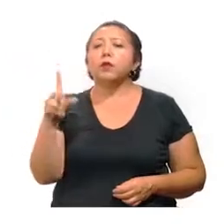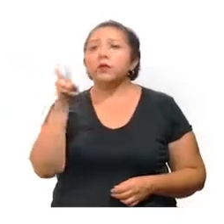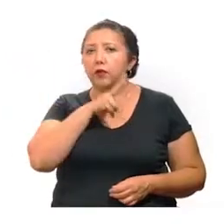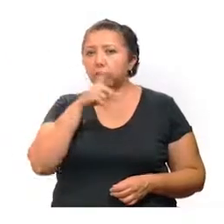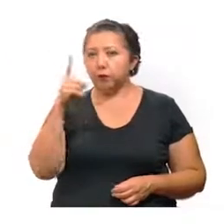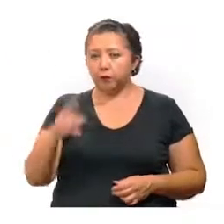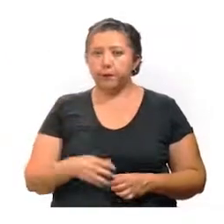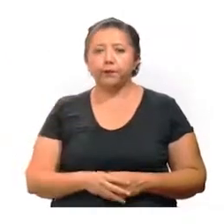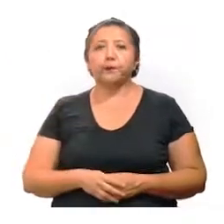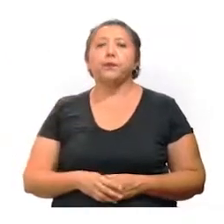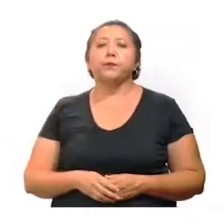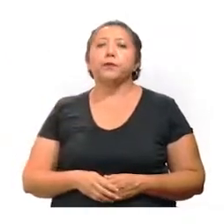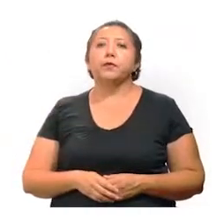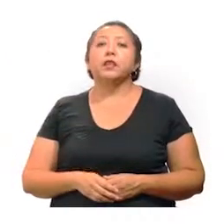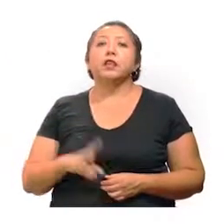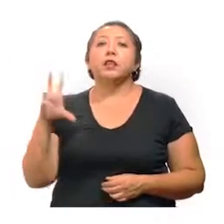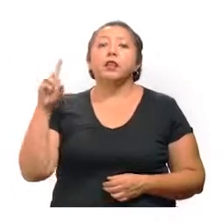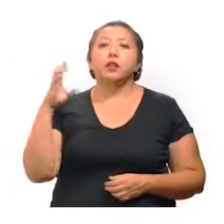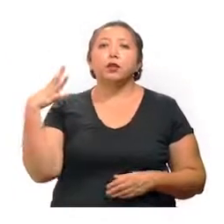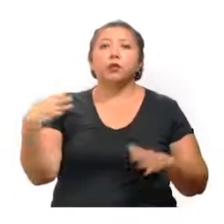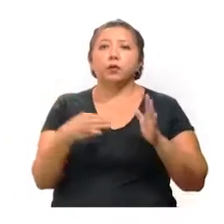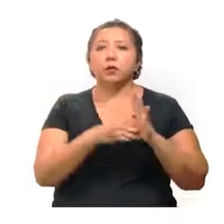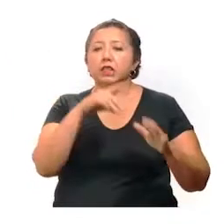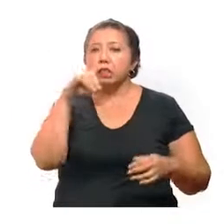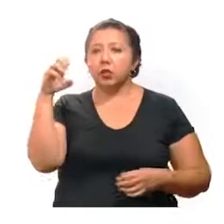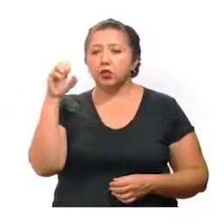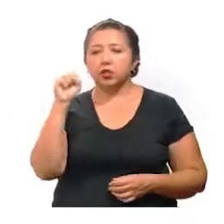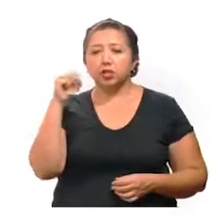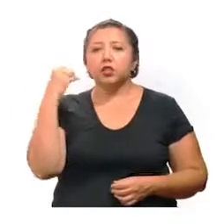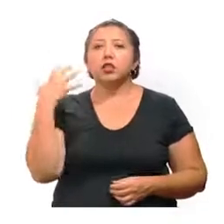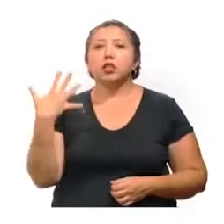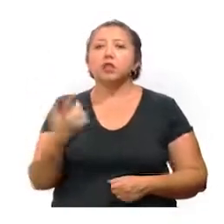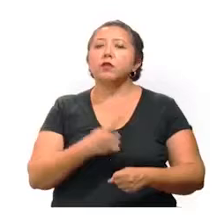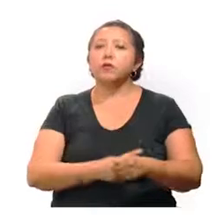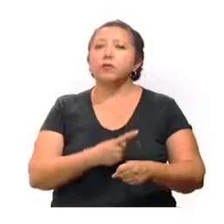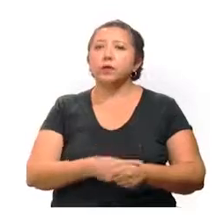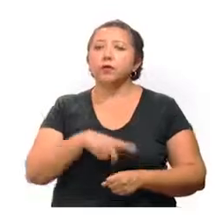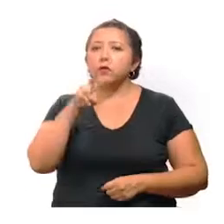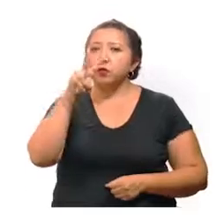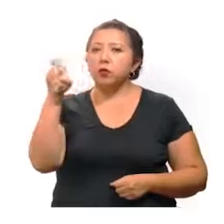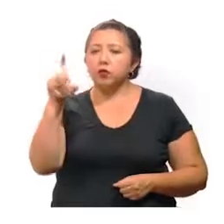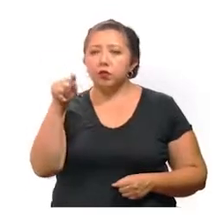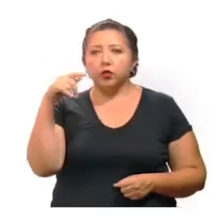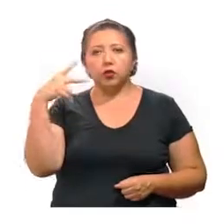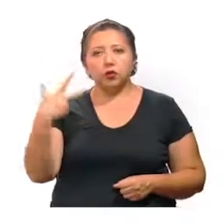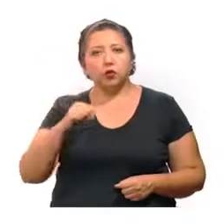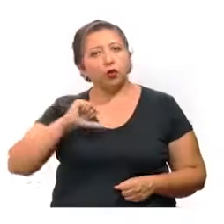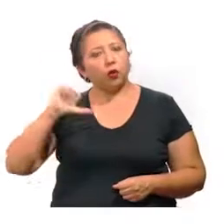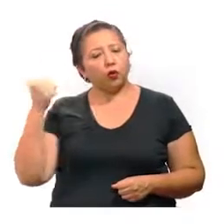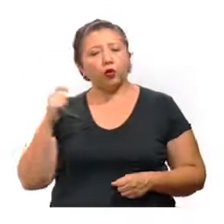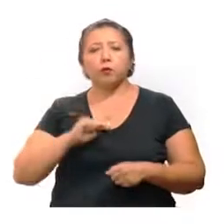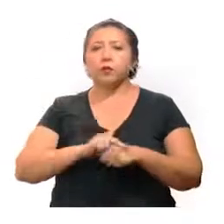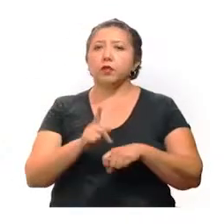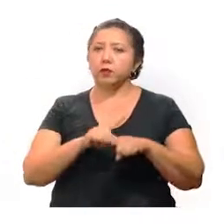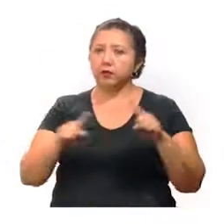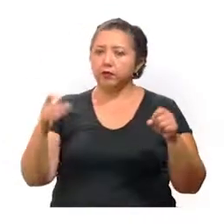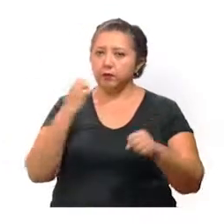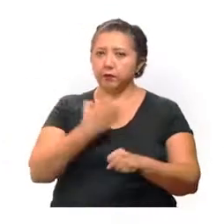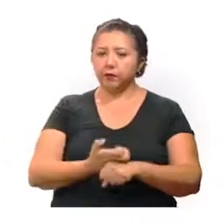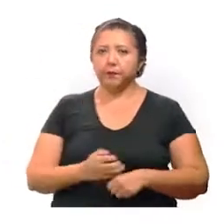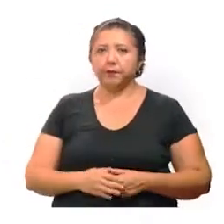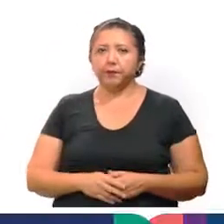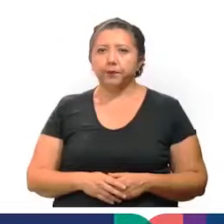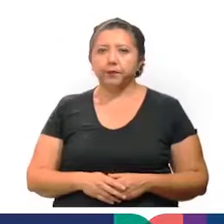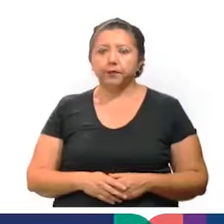Valladolid. De los 34.165 casos positivos, 278 son de otro país u otro